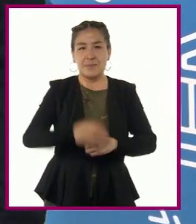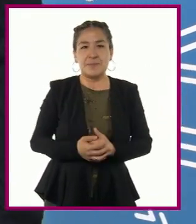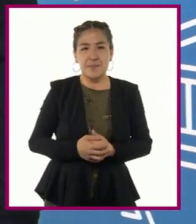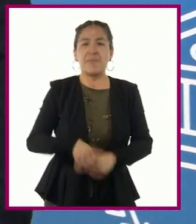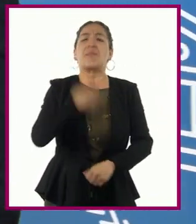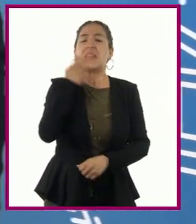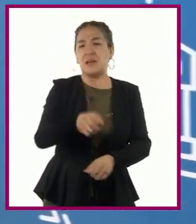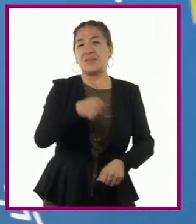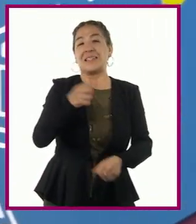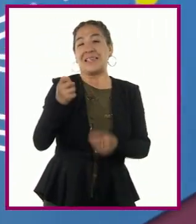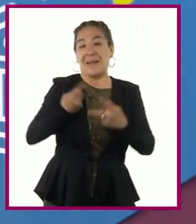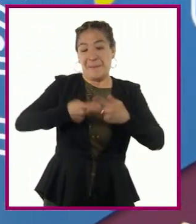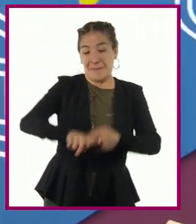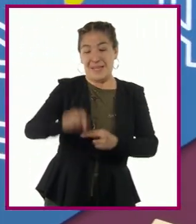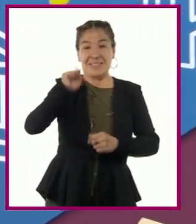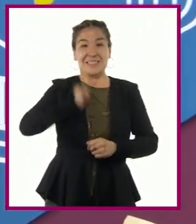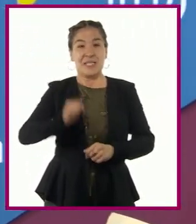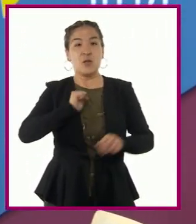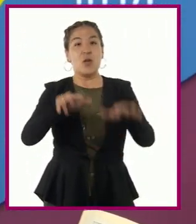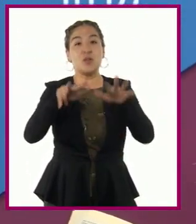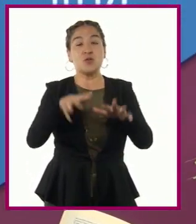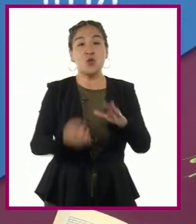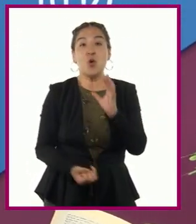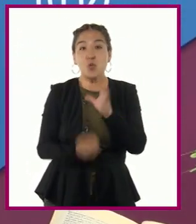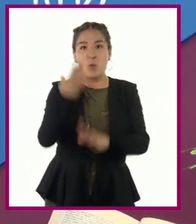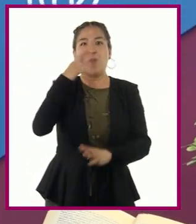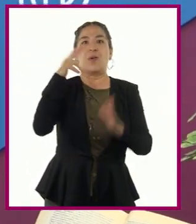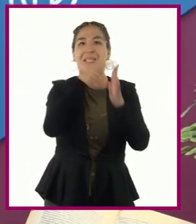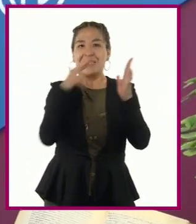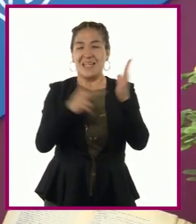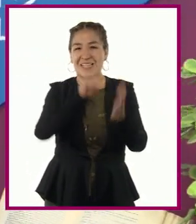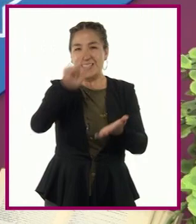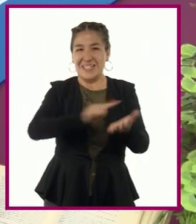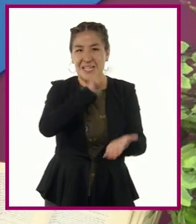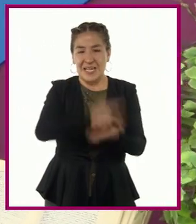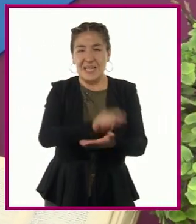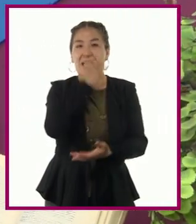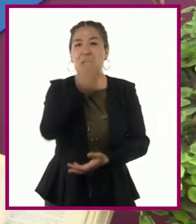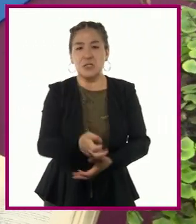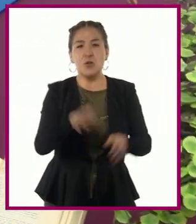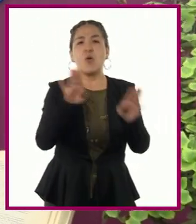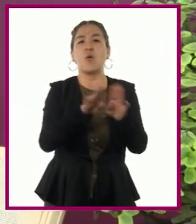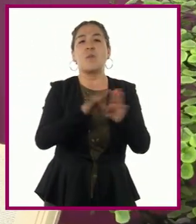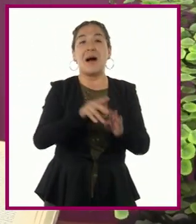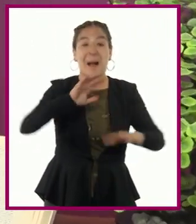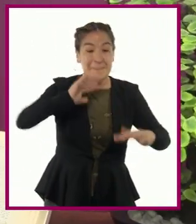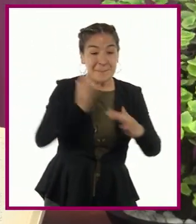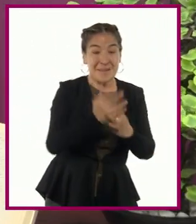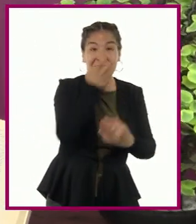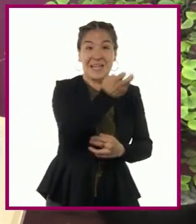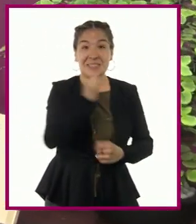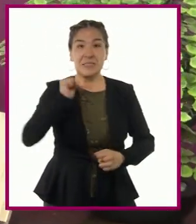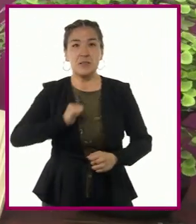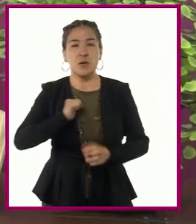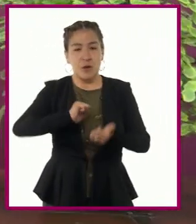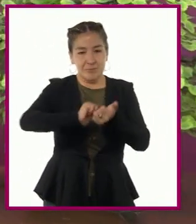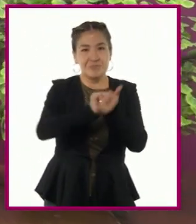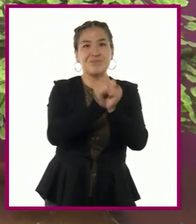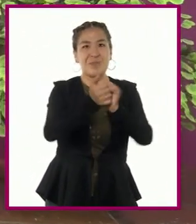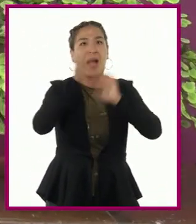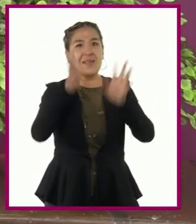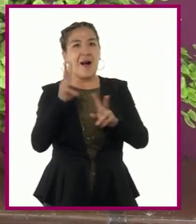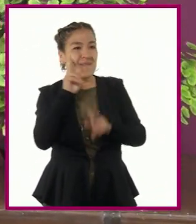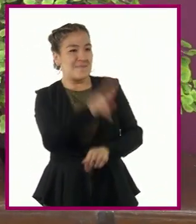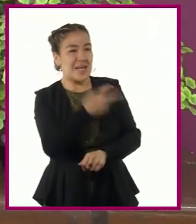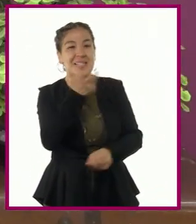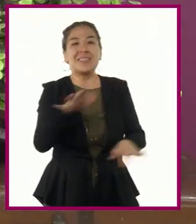siglo XVIII se emprendieron algunas reformas y a mediados de ese siglo comenzó a notarse un cambio, fue hacia